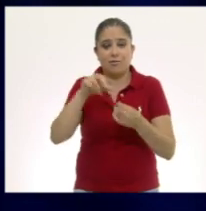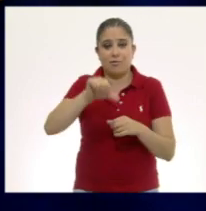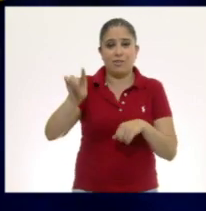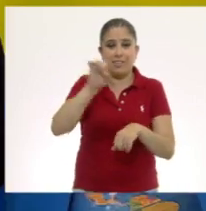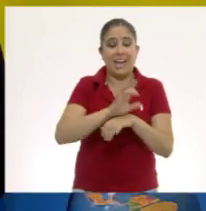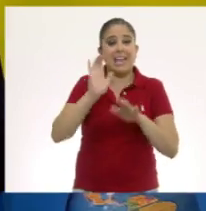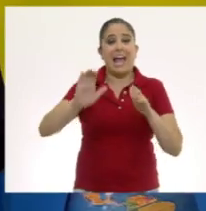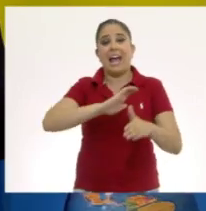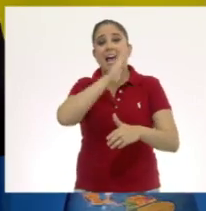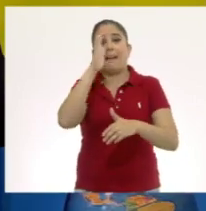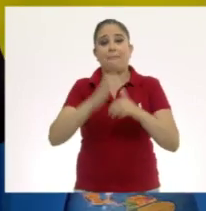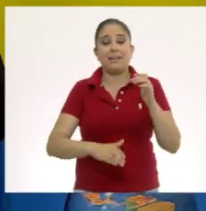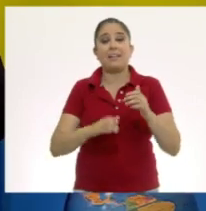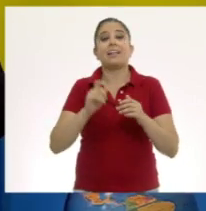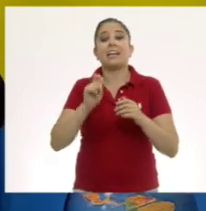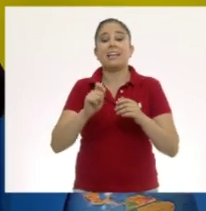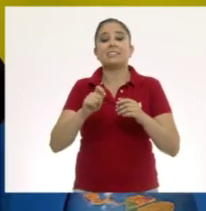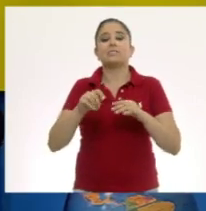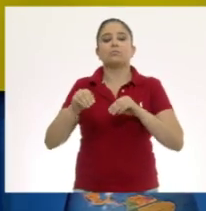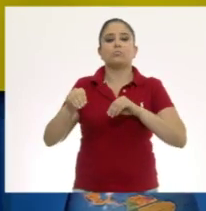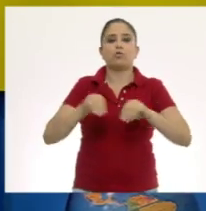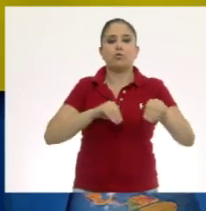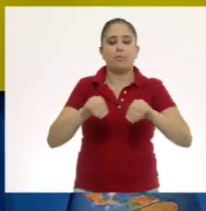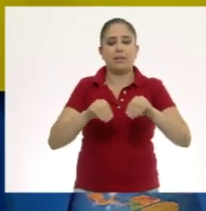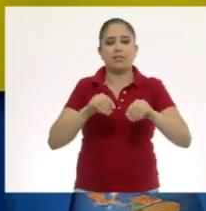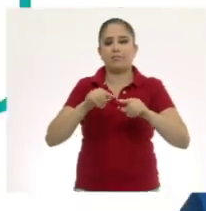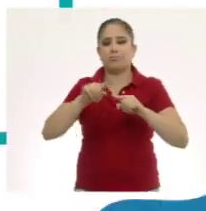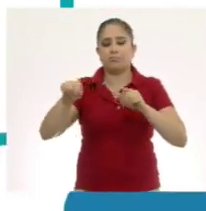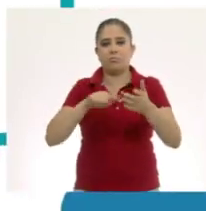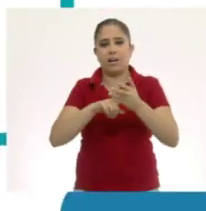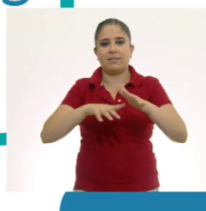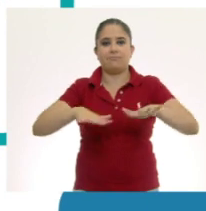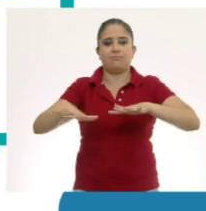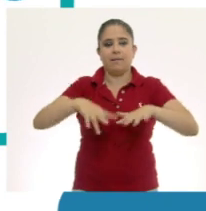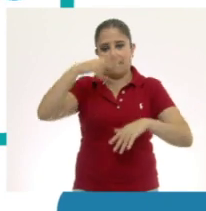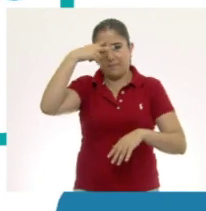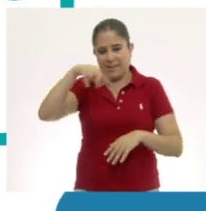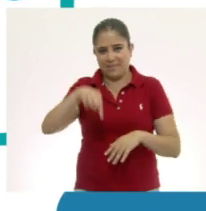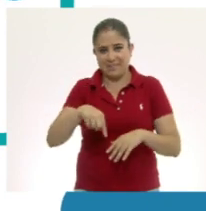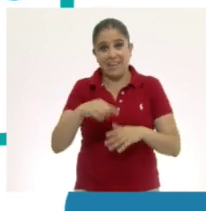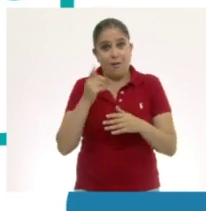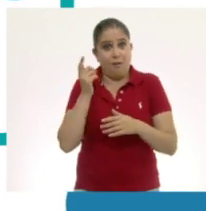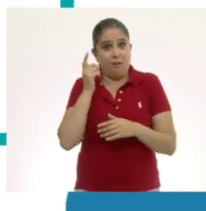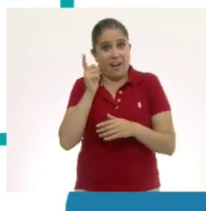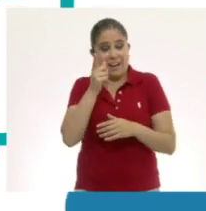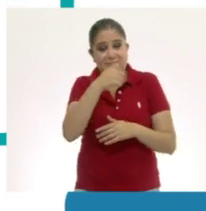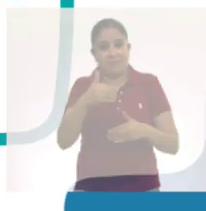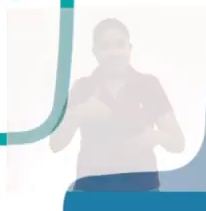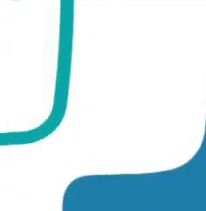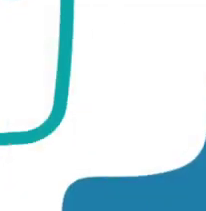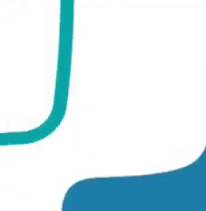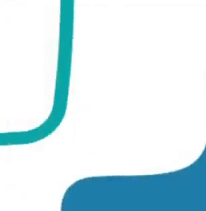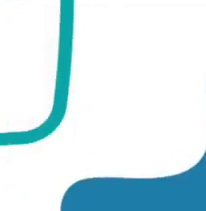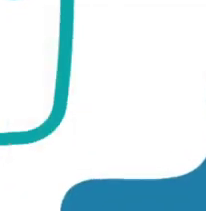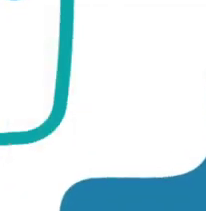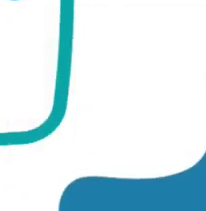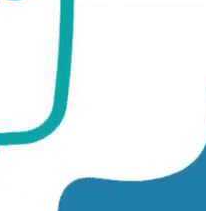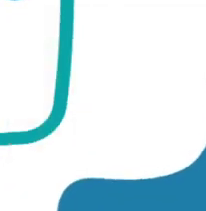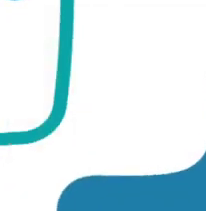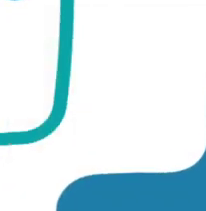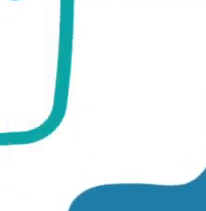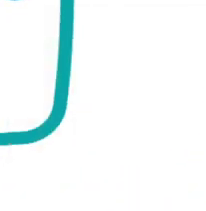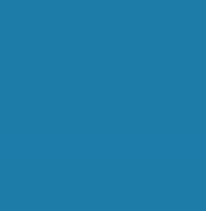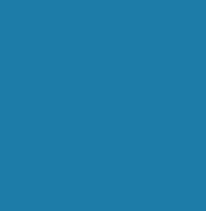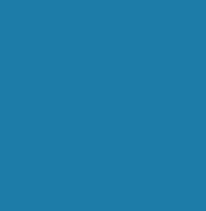Hemos terminado con distribución de las regiones sísmicas de México. No te muevas de tu lugar porque continuamos con la siguiente